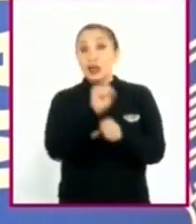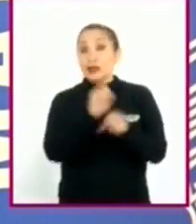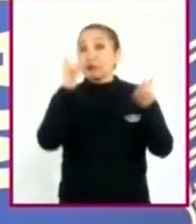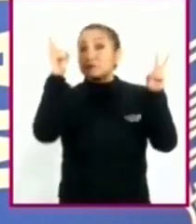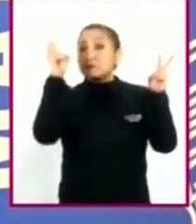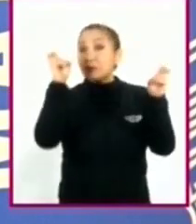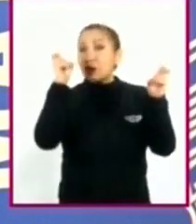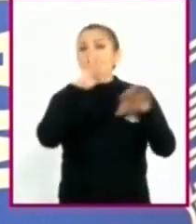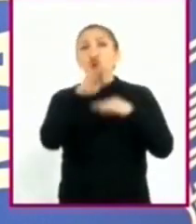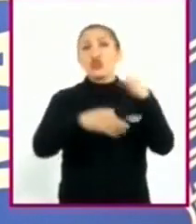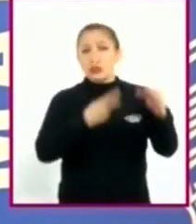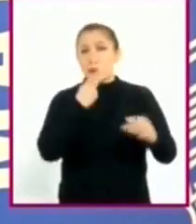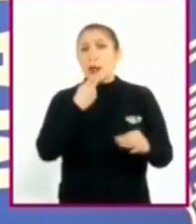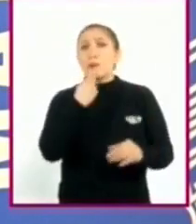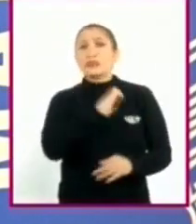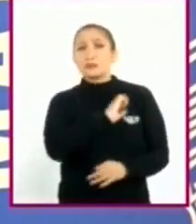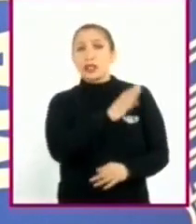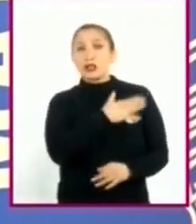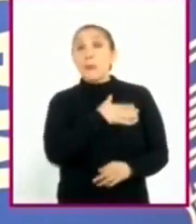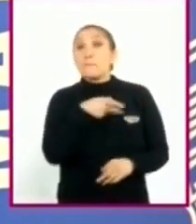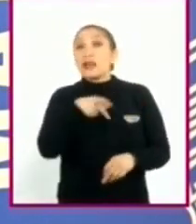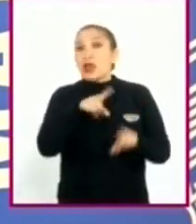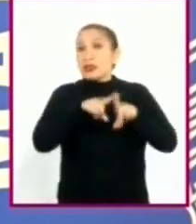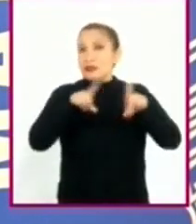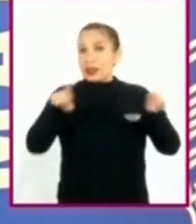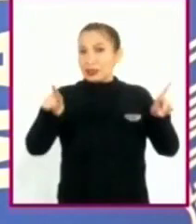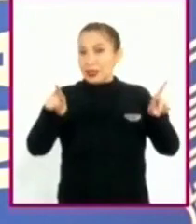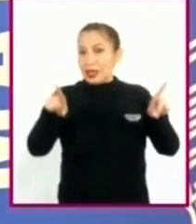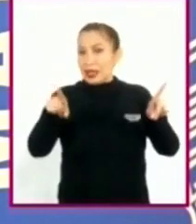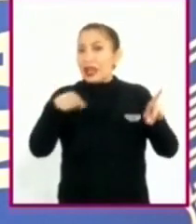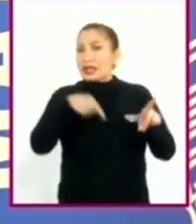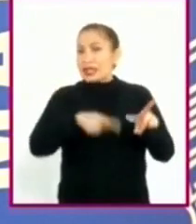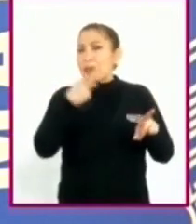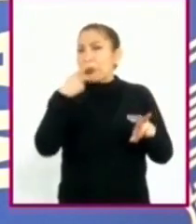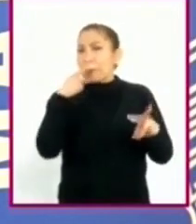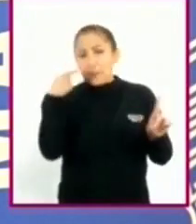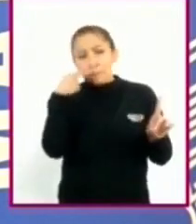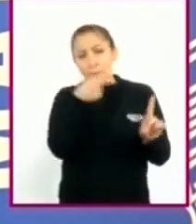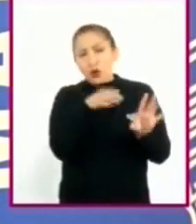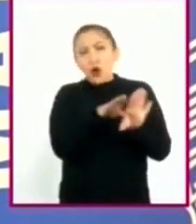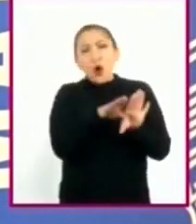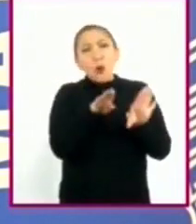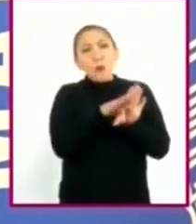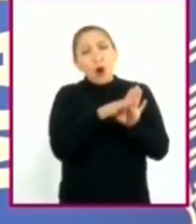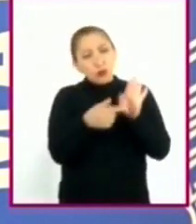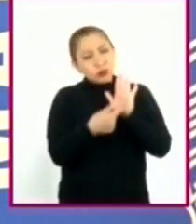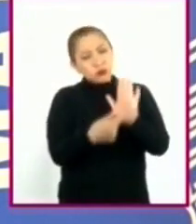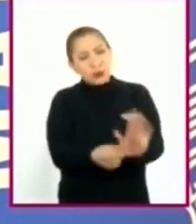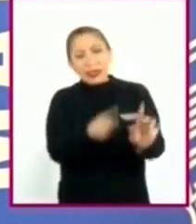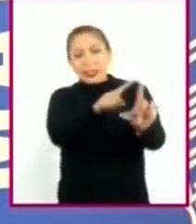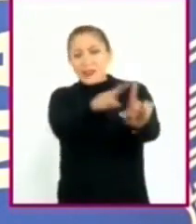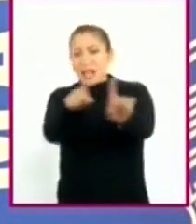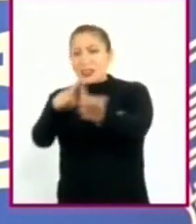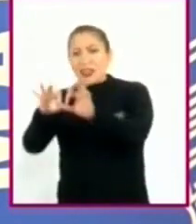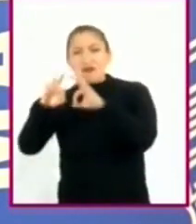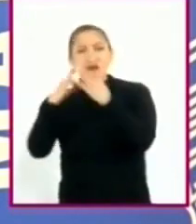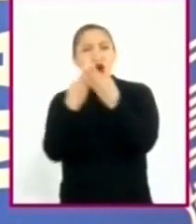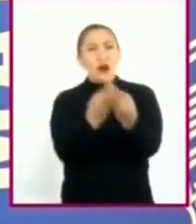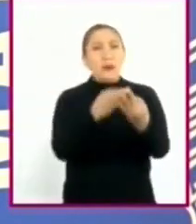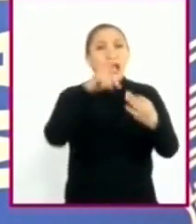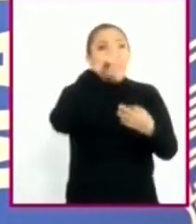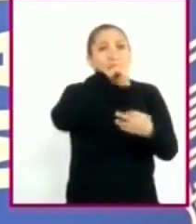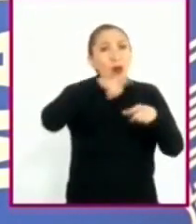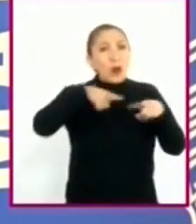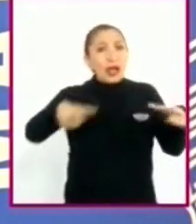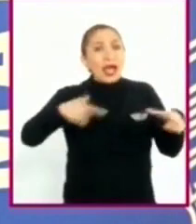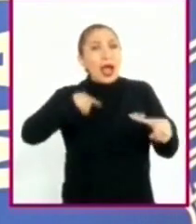titulada Todos hablamos español, pero diferente, en la que hablaremos de cómo se presentan las variaciones del lenguaje en nuestro